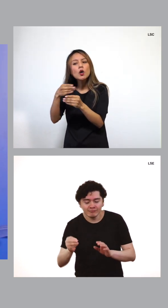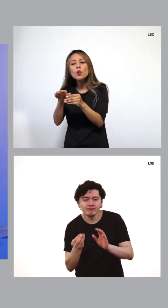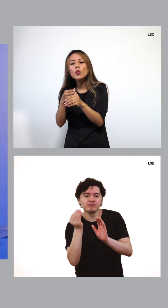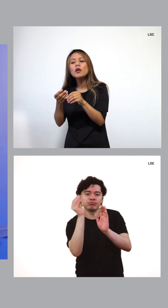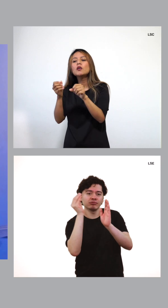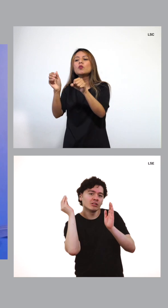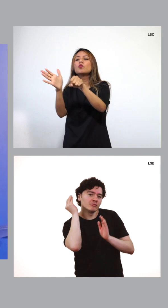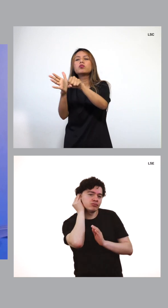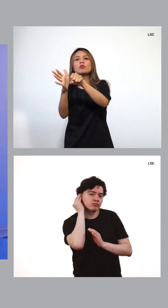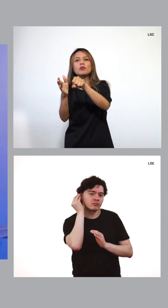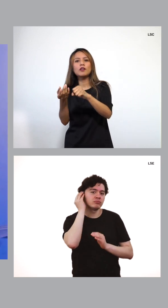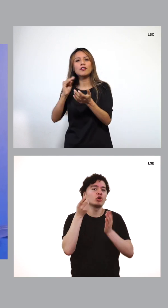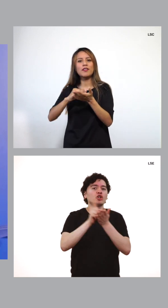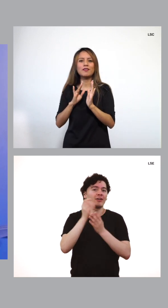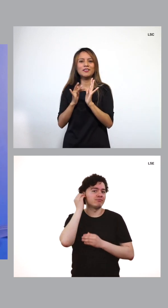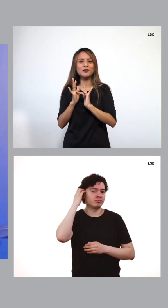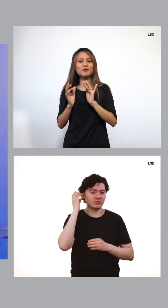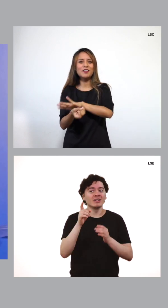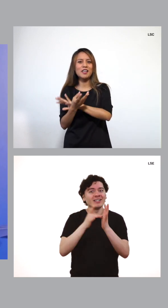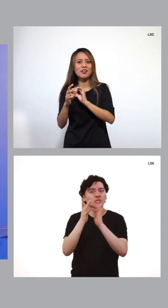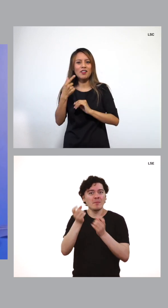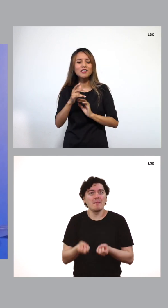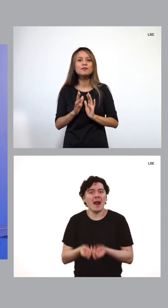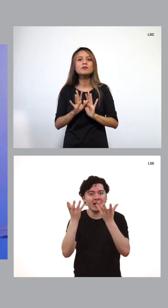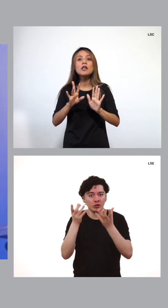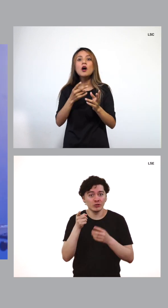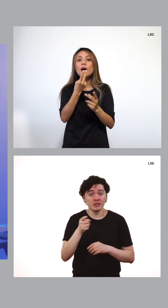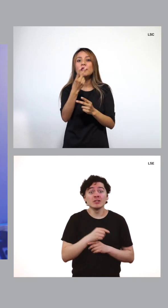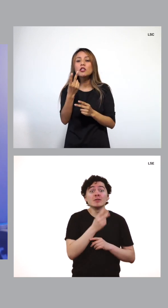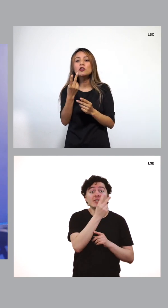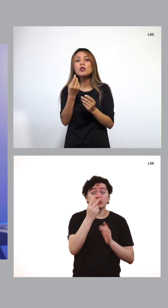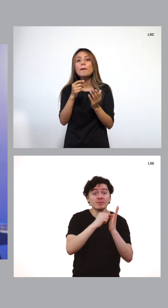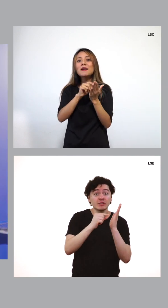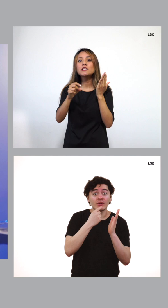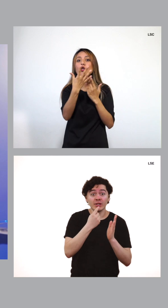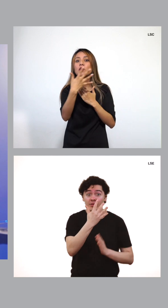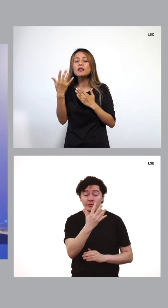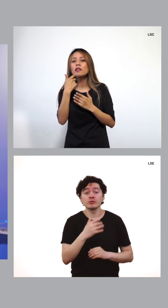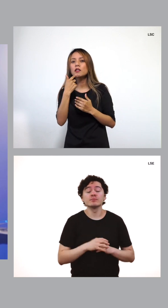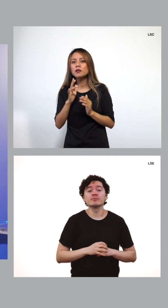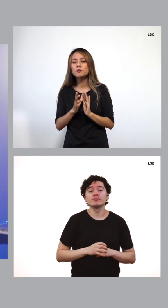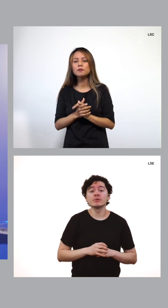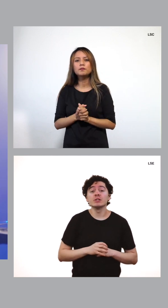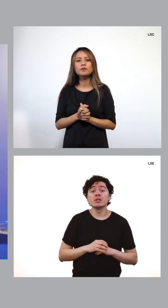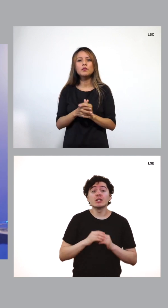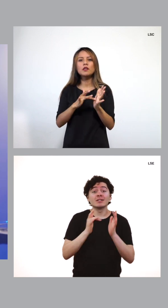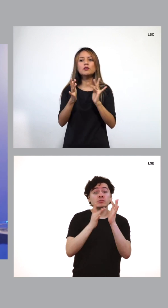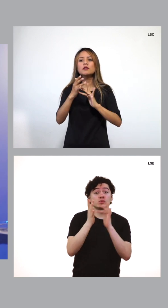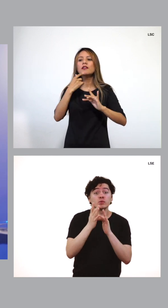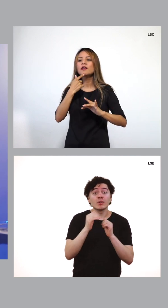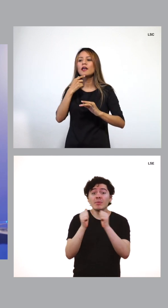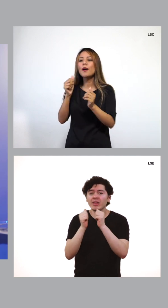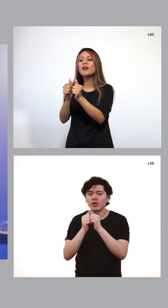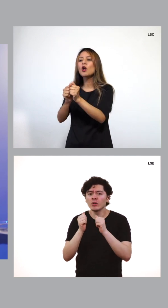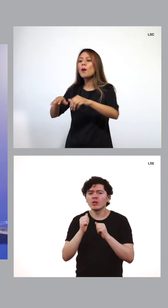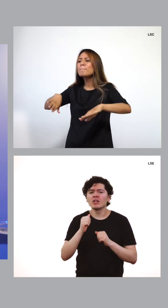polvo y se la vuelve a enganchar. Y aquí vamos a leer Lucas 22, versículo 51. Jesús dijo, basta, le dice